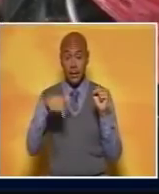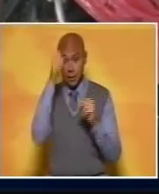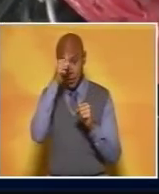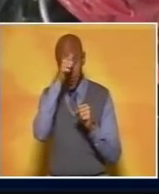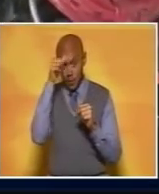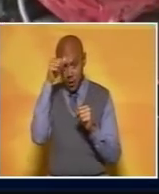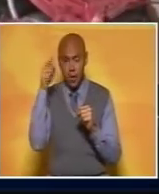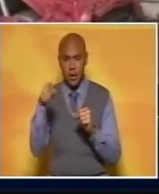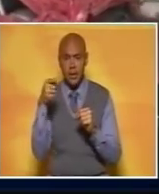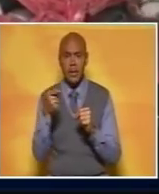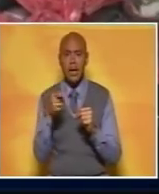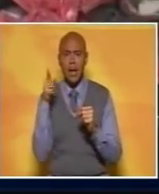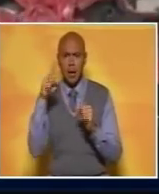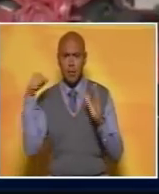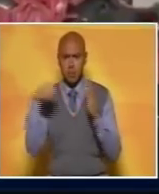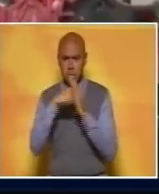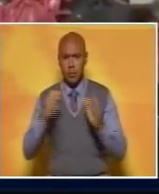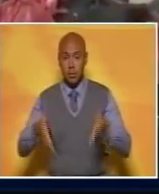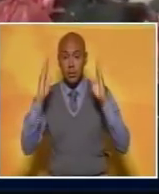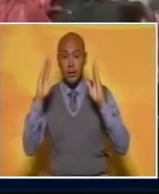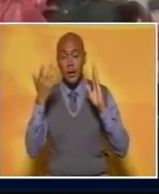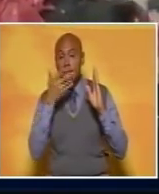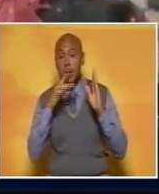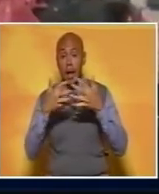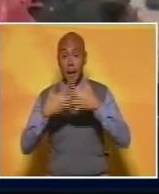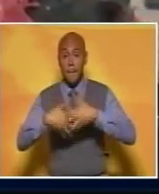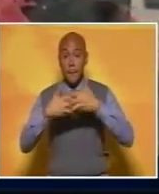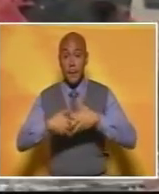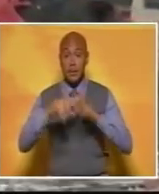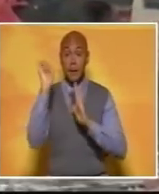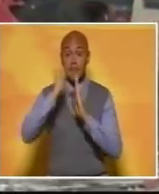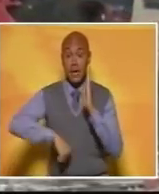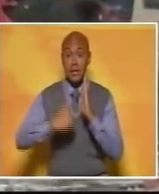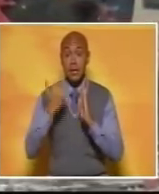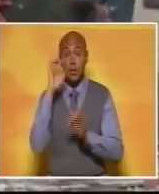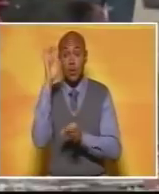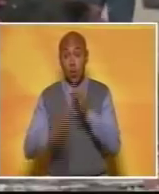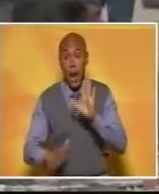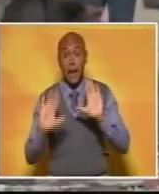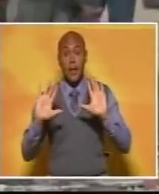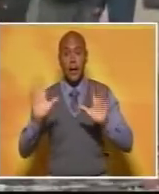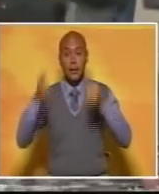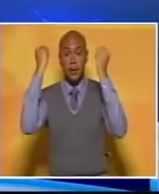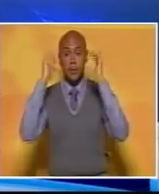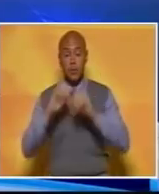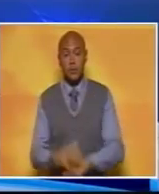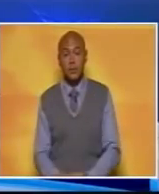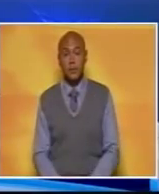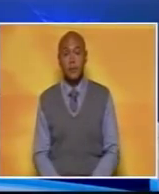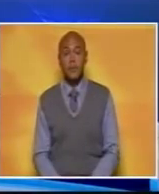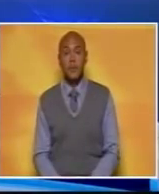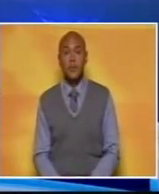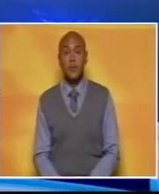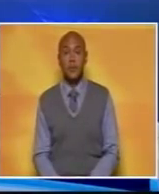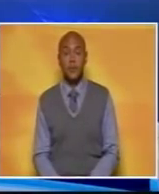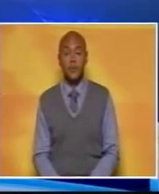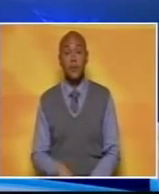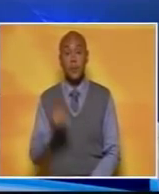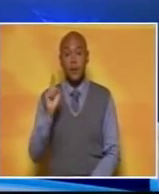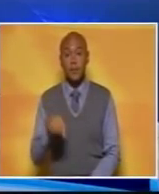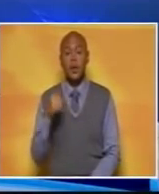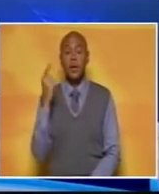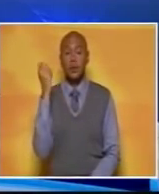una compañía de bienes raíces y que se encontraba desalojado en ese momento, afortunadamente. El